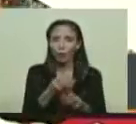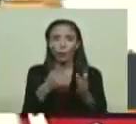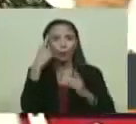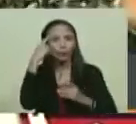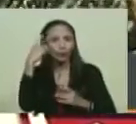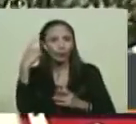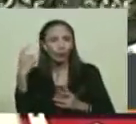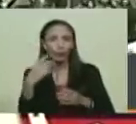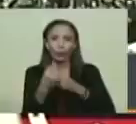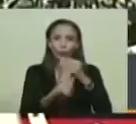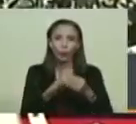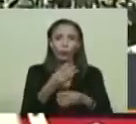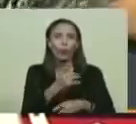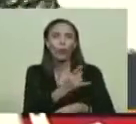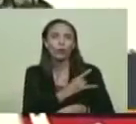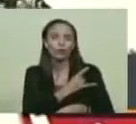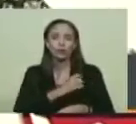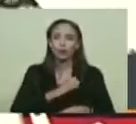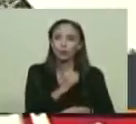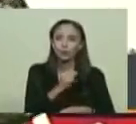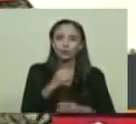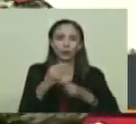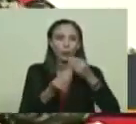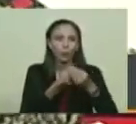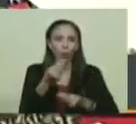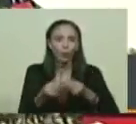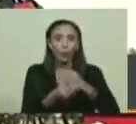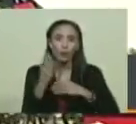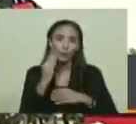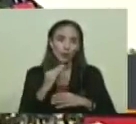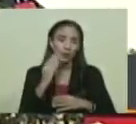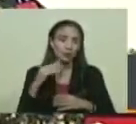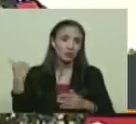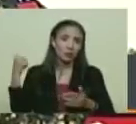pedagógica en la Universidad Nacional Experimental, con esa experiencia,